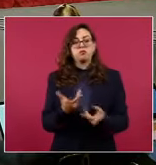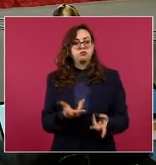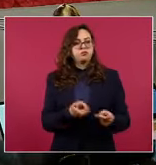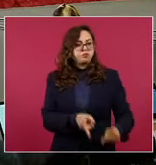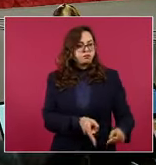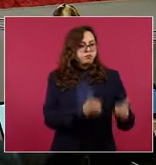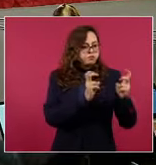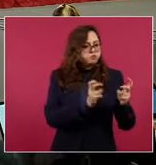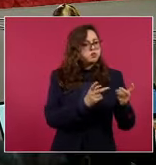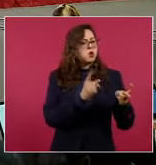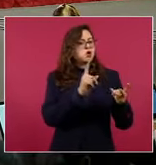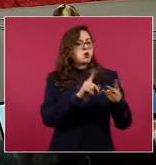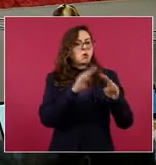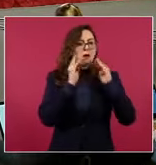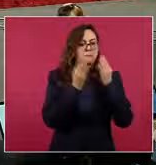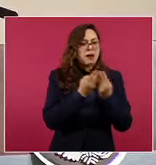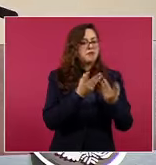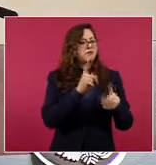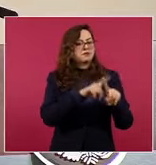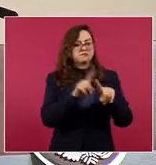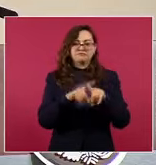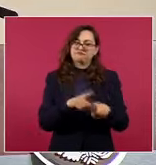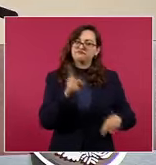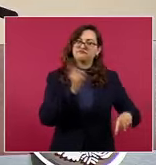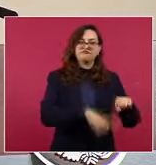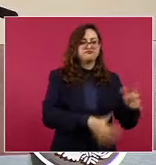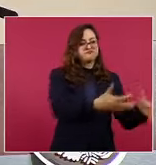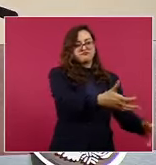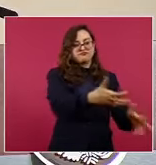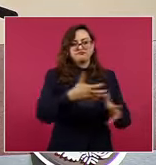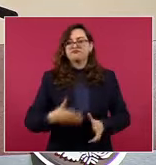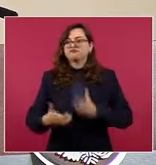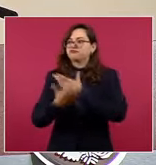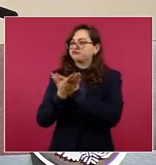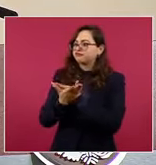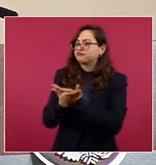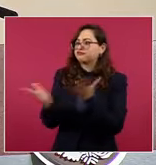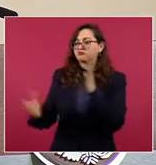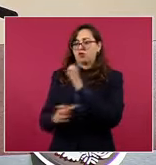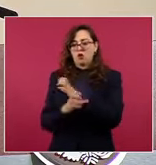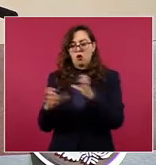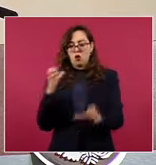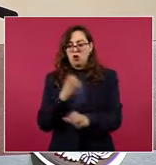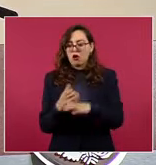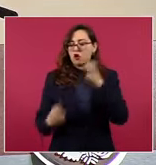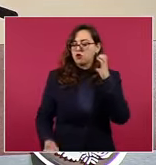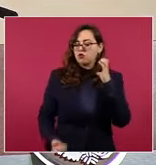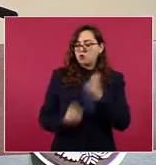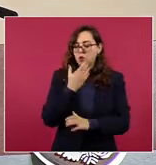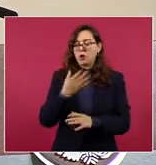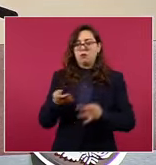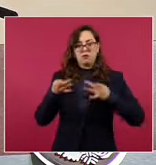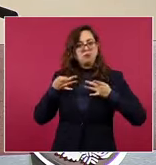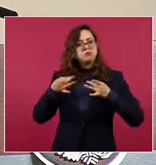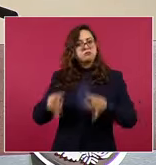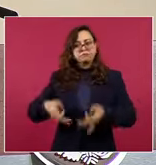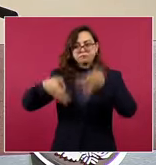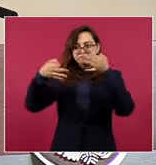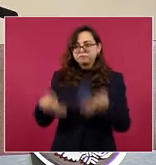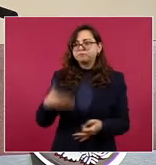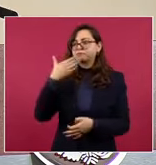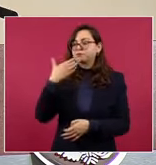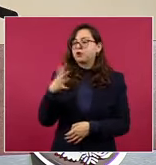o incautados al crimen. Se trata de artículos nuevos, de primera necesidad, que han beneficiado a